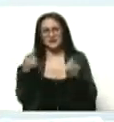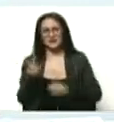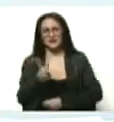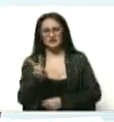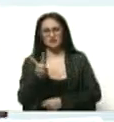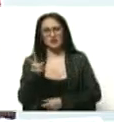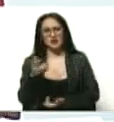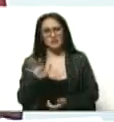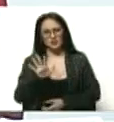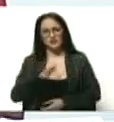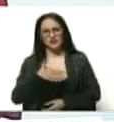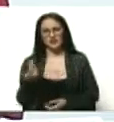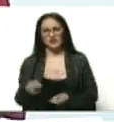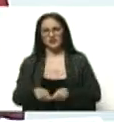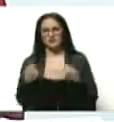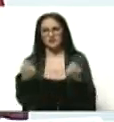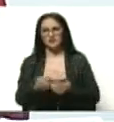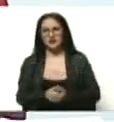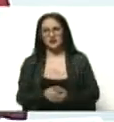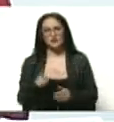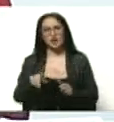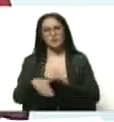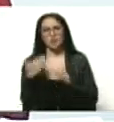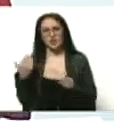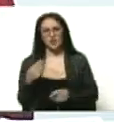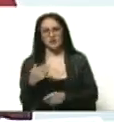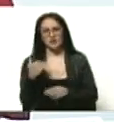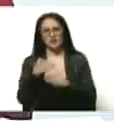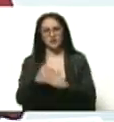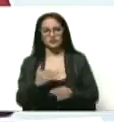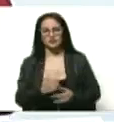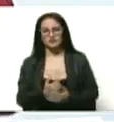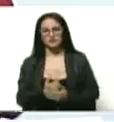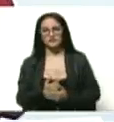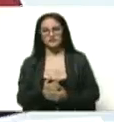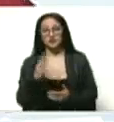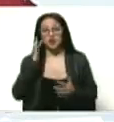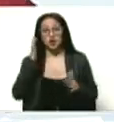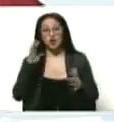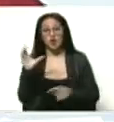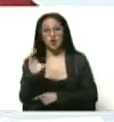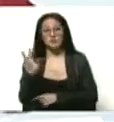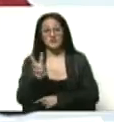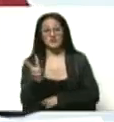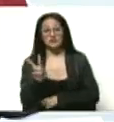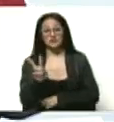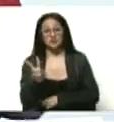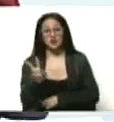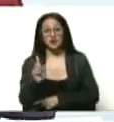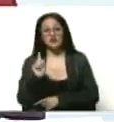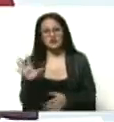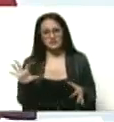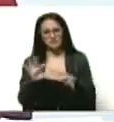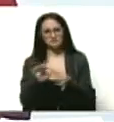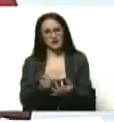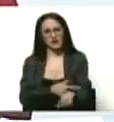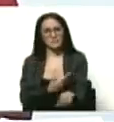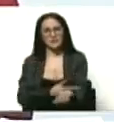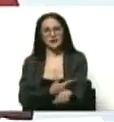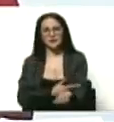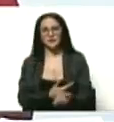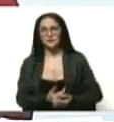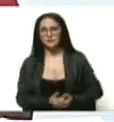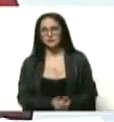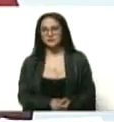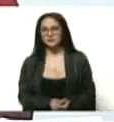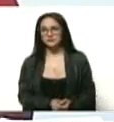querían imponer, como una moda. Cuando lo lógico es que Colombia y Venezuela estemos hermanados.